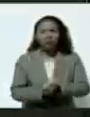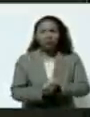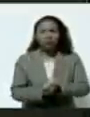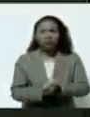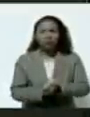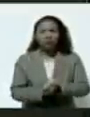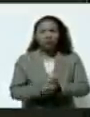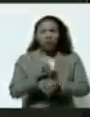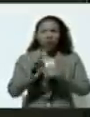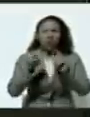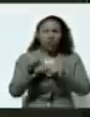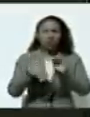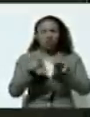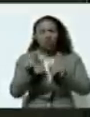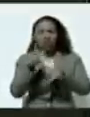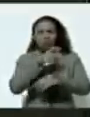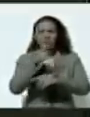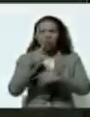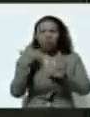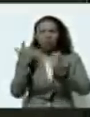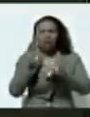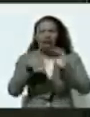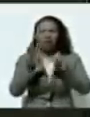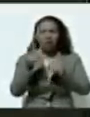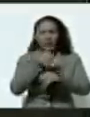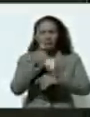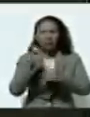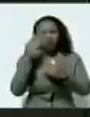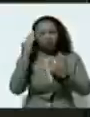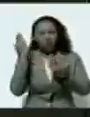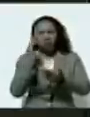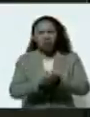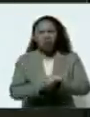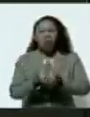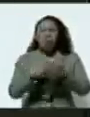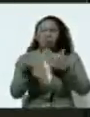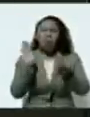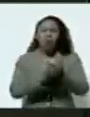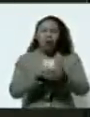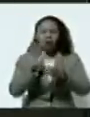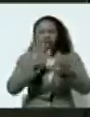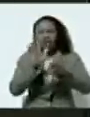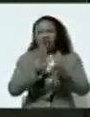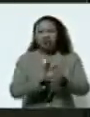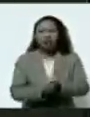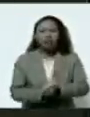Creo que habían 12, 13 personas, 14 personas. Vamos a poner que 15.